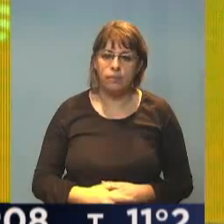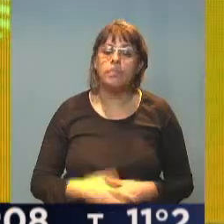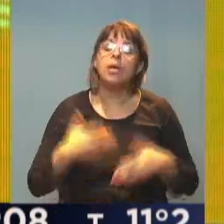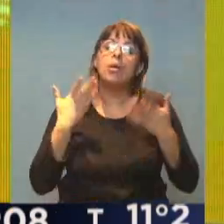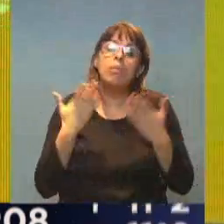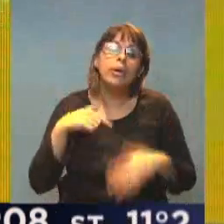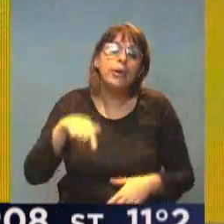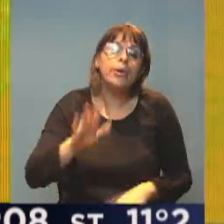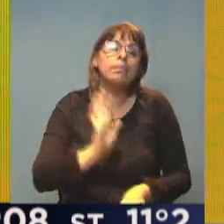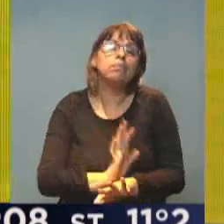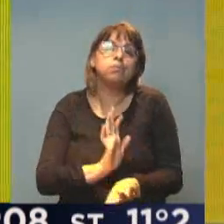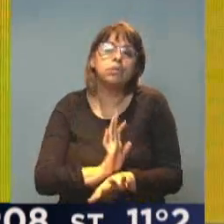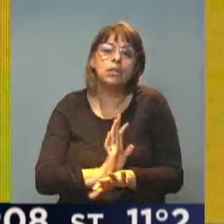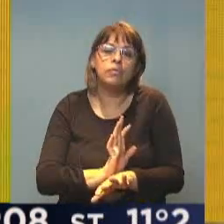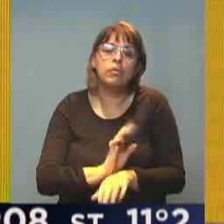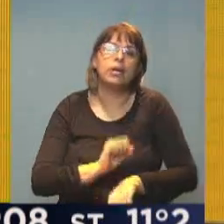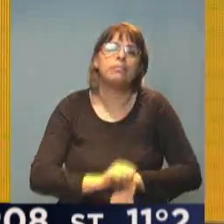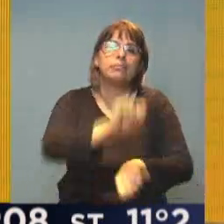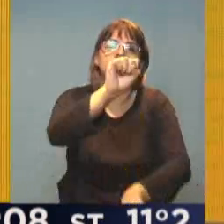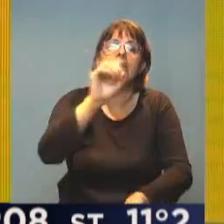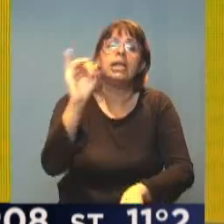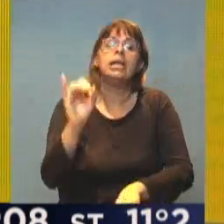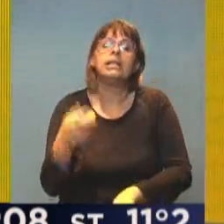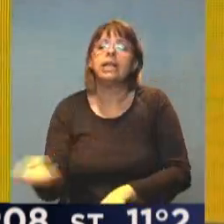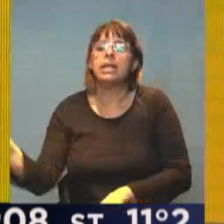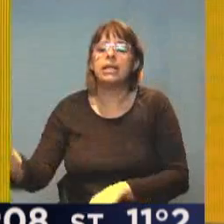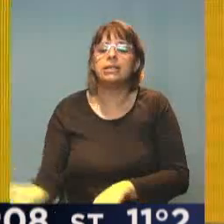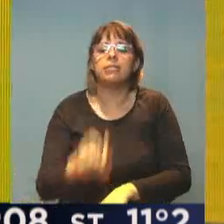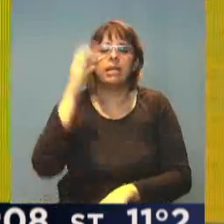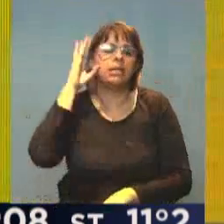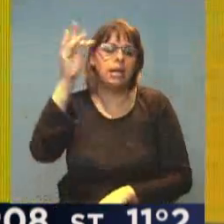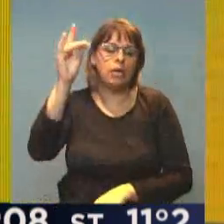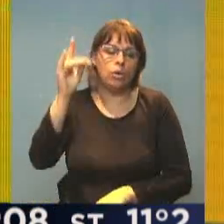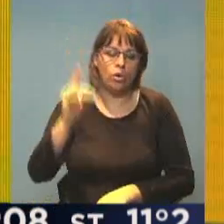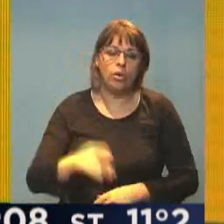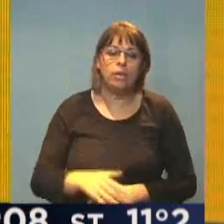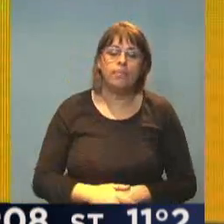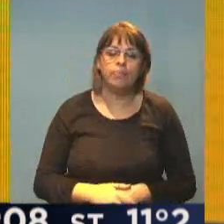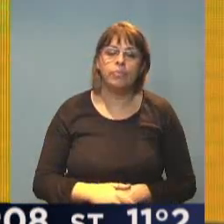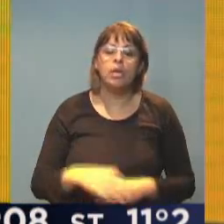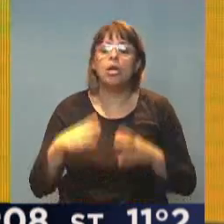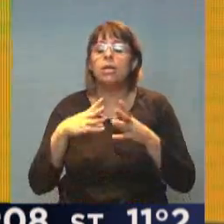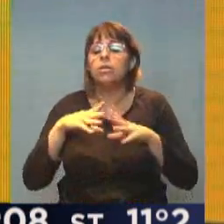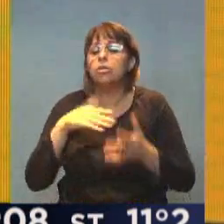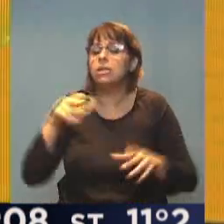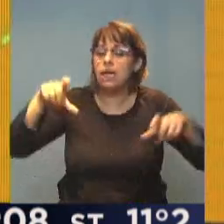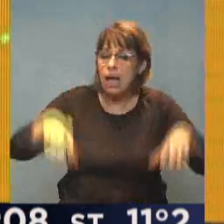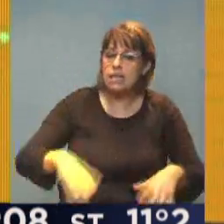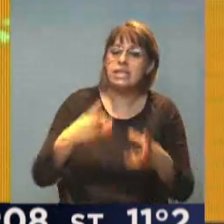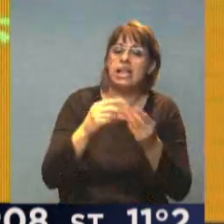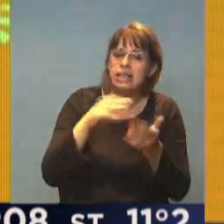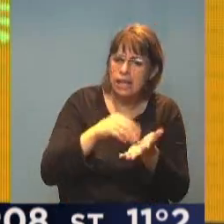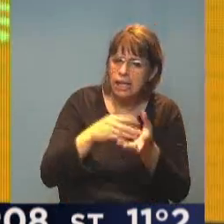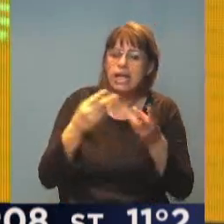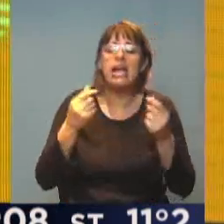podríamos decir que hoy se recibió como el más grande tenista en arcilla, como lo llaman allí en España, en polvo de ladrillo, en tierra.